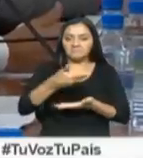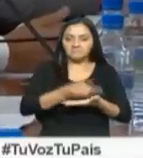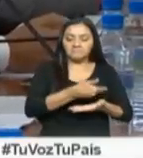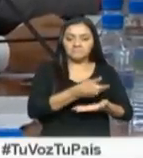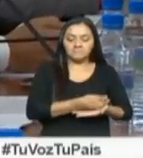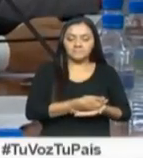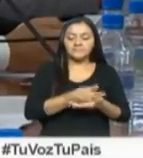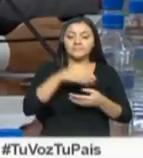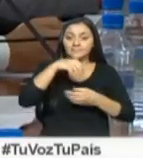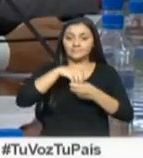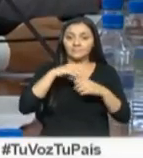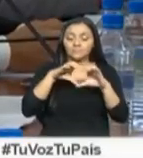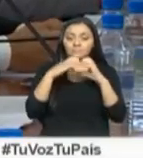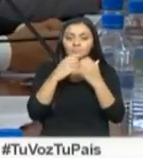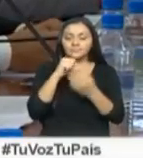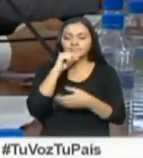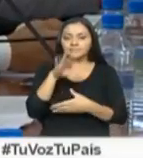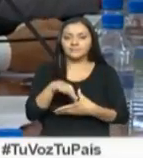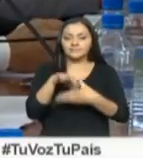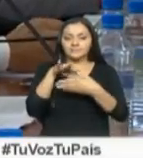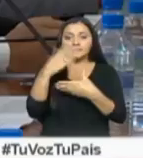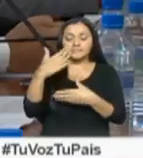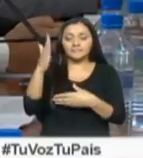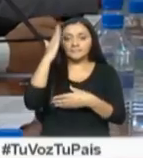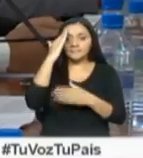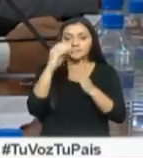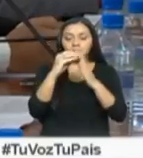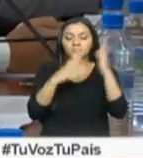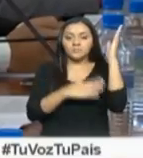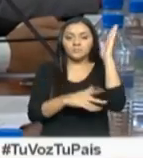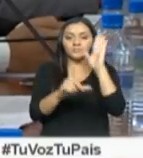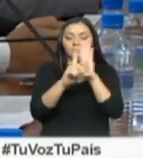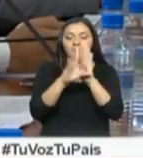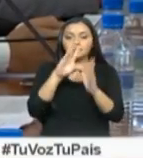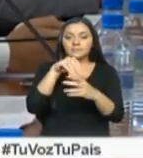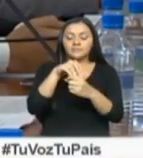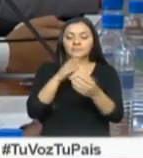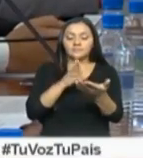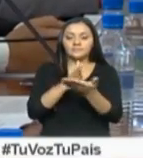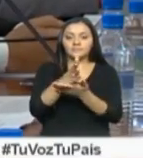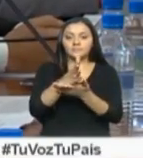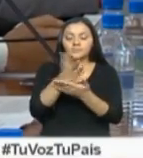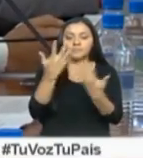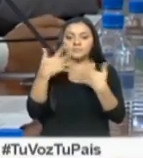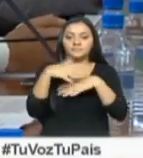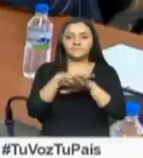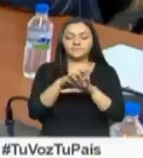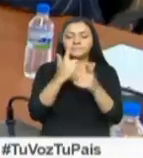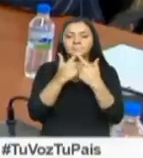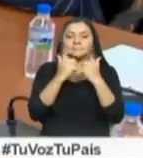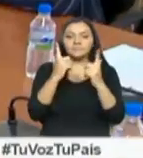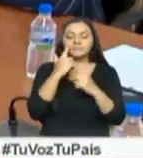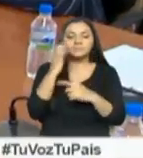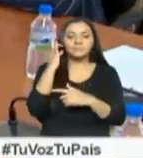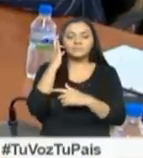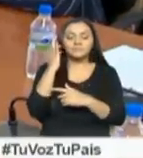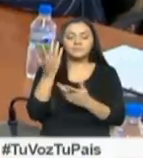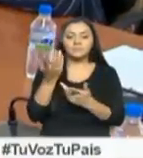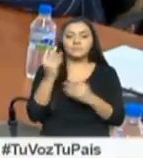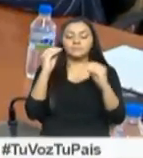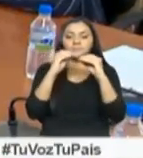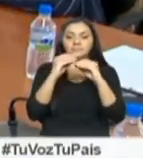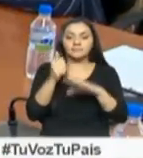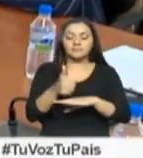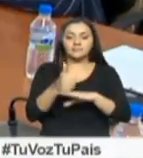todavía quedan temas pendientes, como dar a conocer el proyecto de ley orgánica de acceso integral a una vida libre de violencia de género, de autoría de la